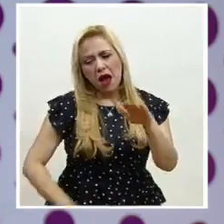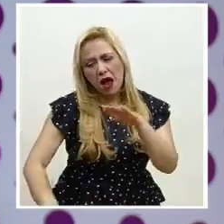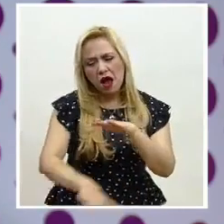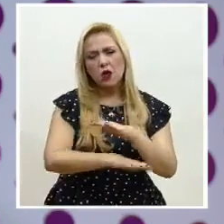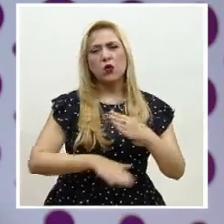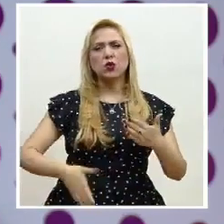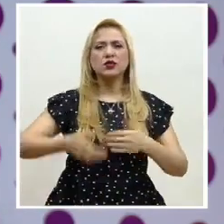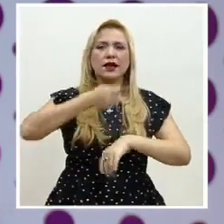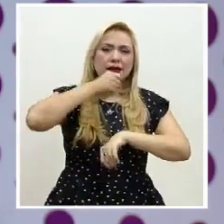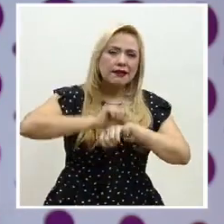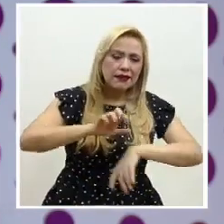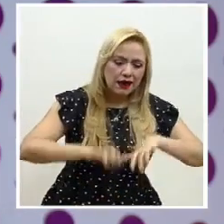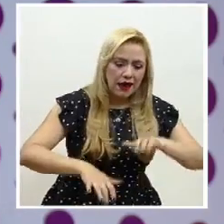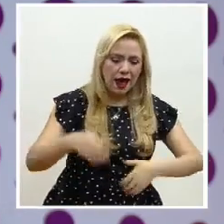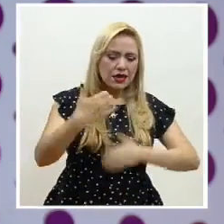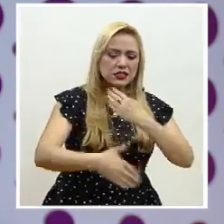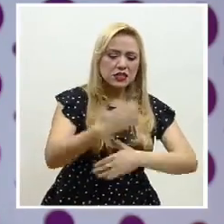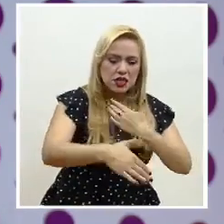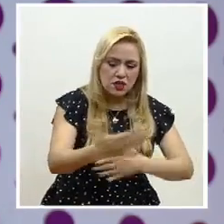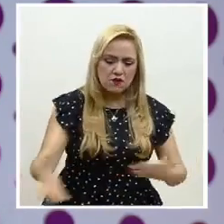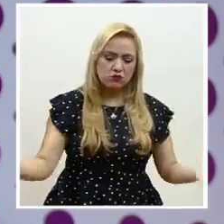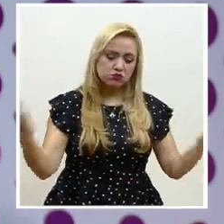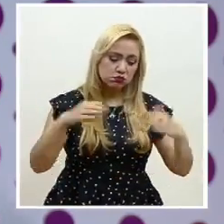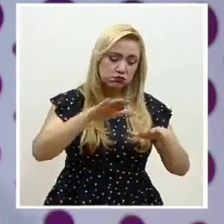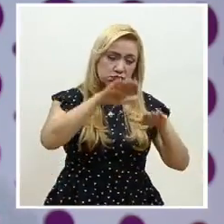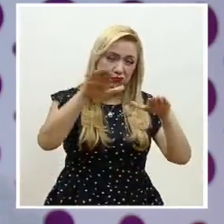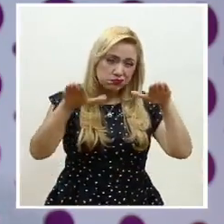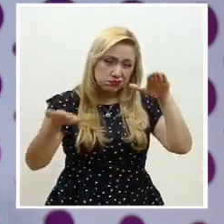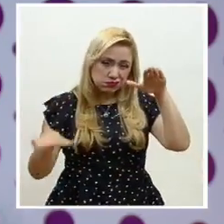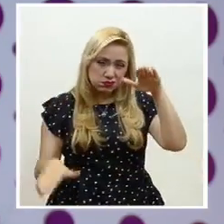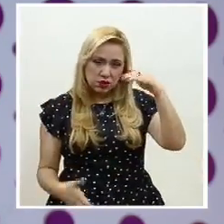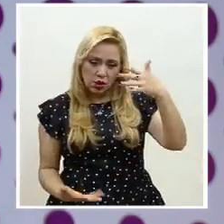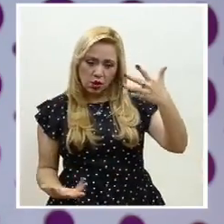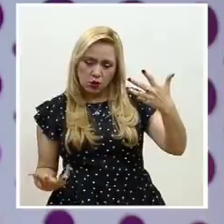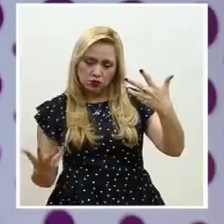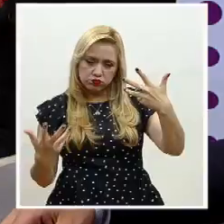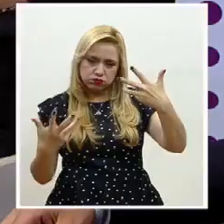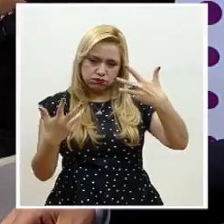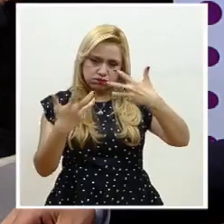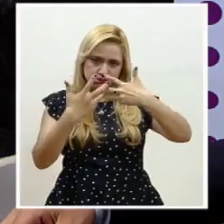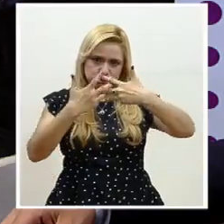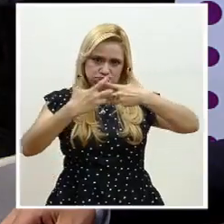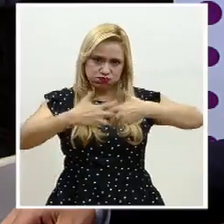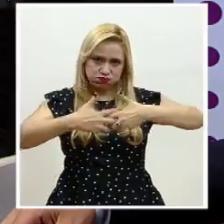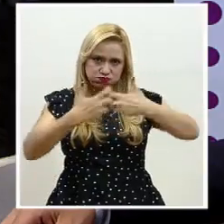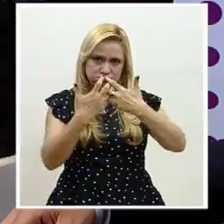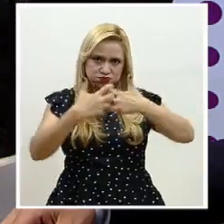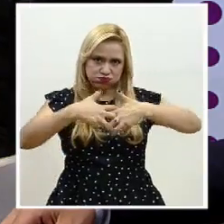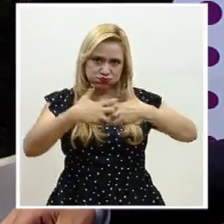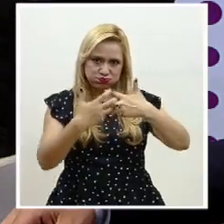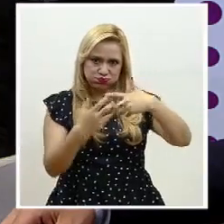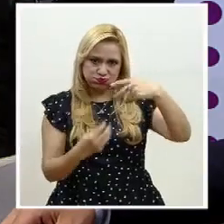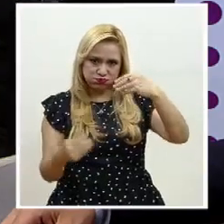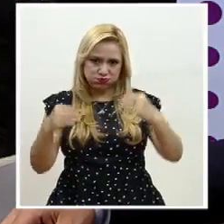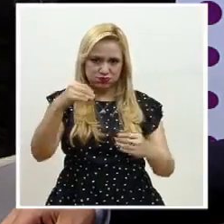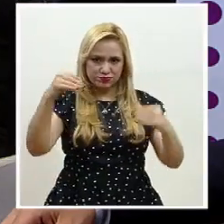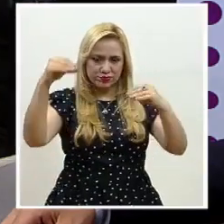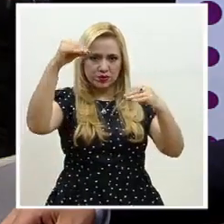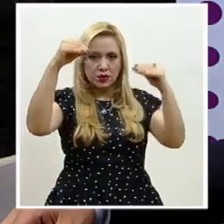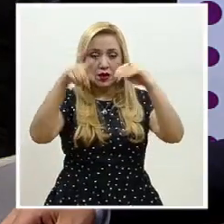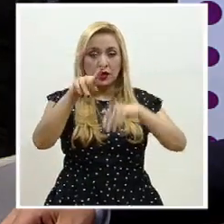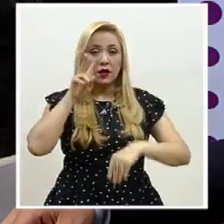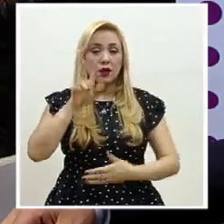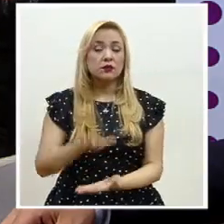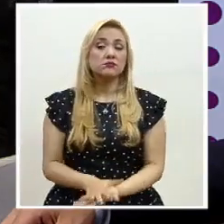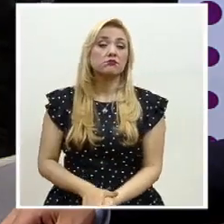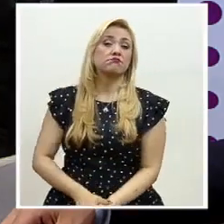Decía Fernando, la forma en que hacemos las sentencias y todo este como engranaje de la maquinaria que deriva en las sentencias, si nos fijamos es un